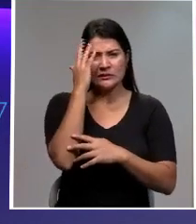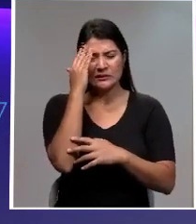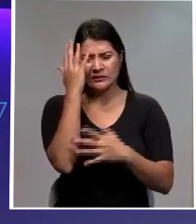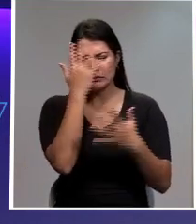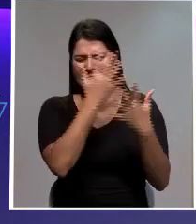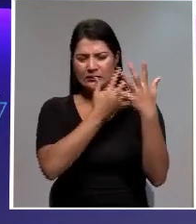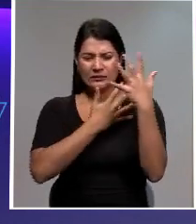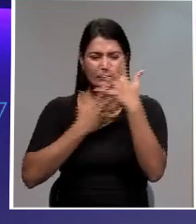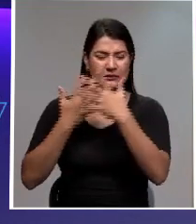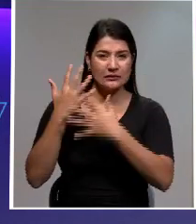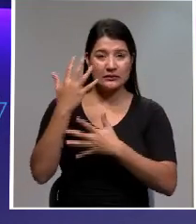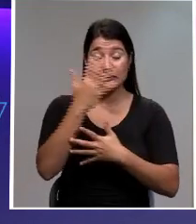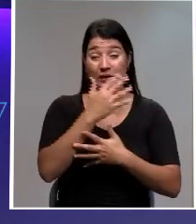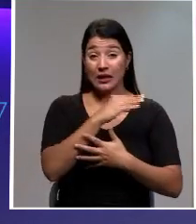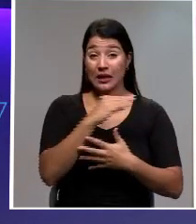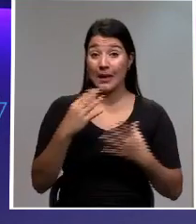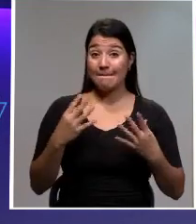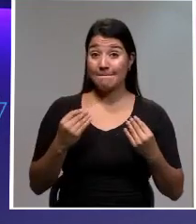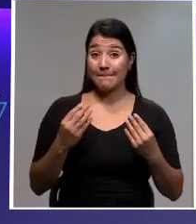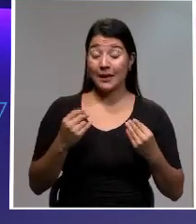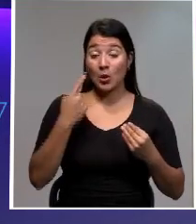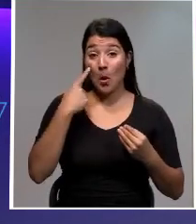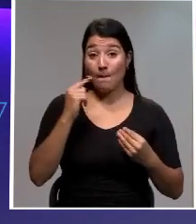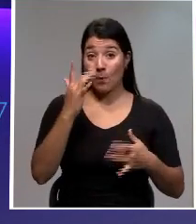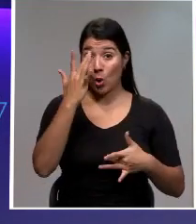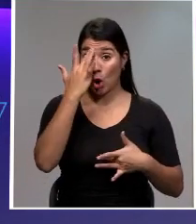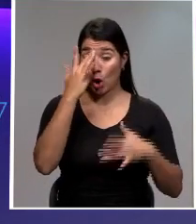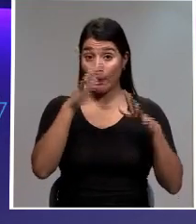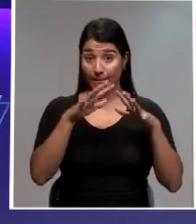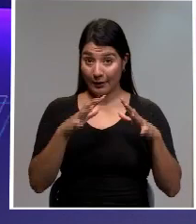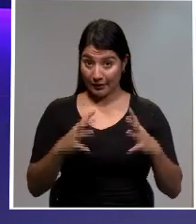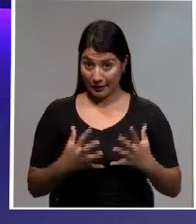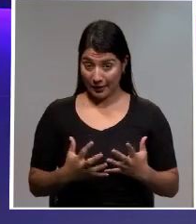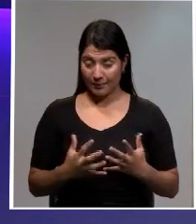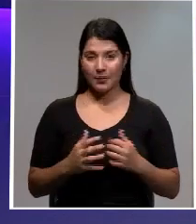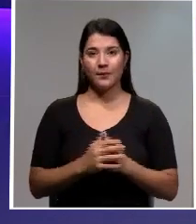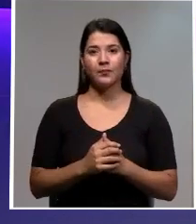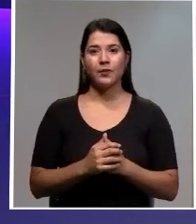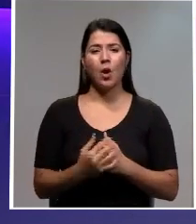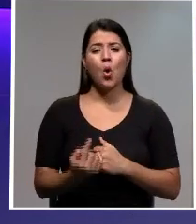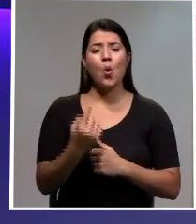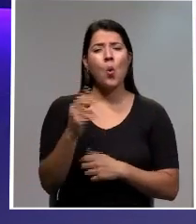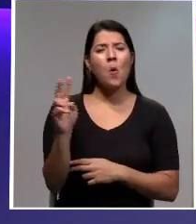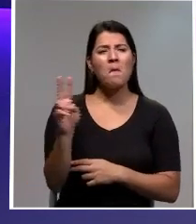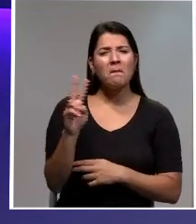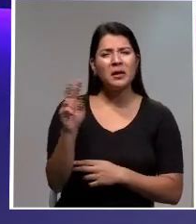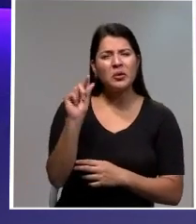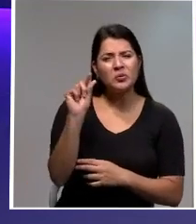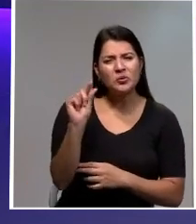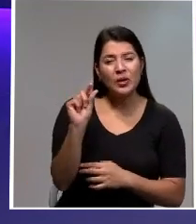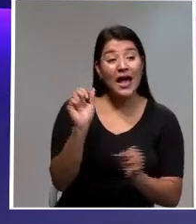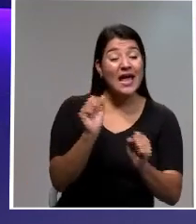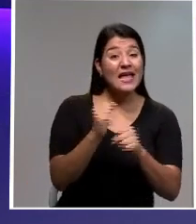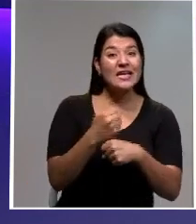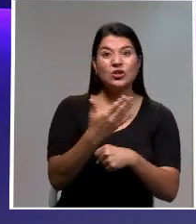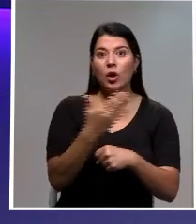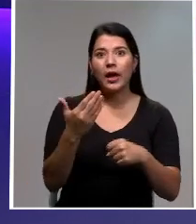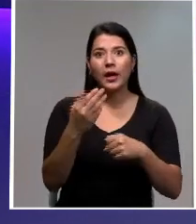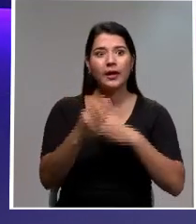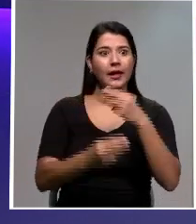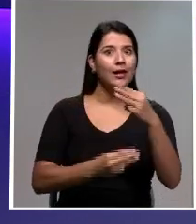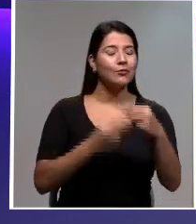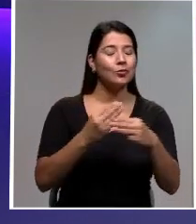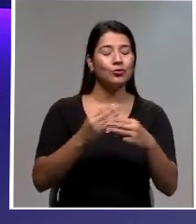y miedo por la pandemia. Un pequeño agente viral puso al mundo de